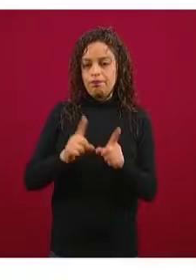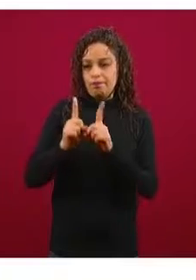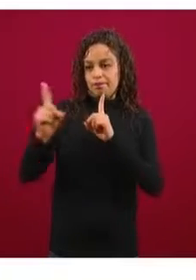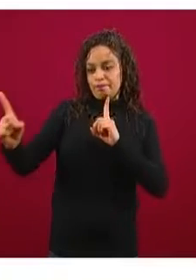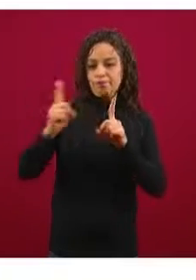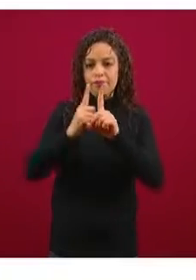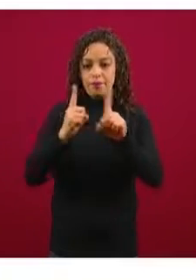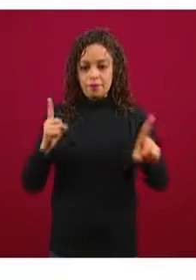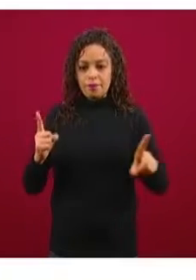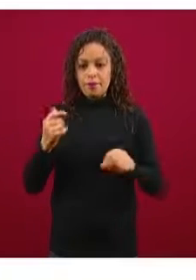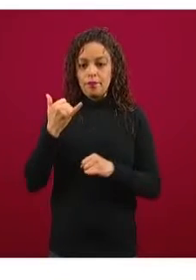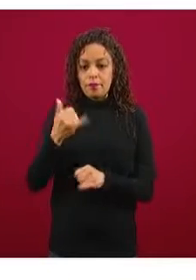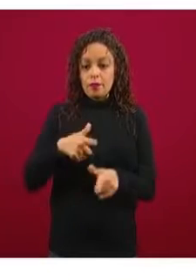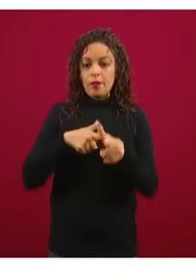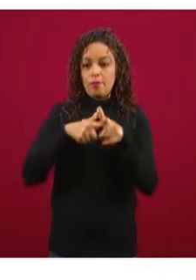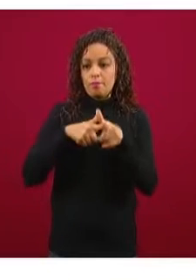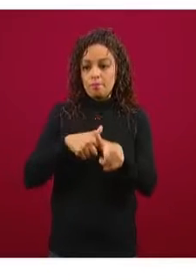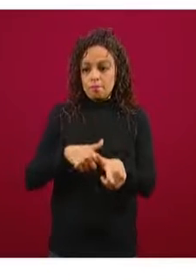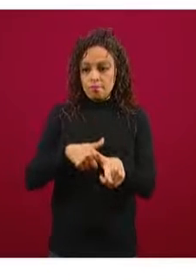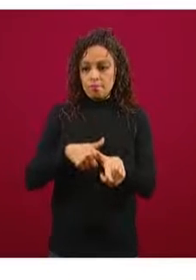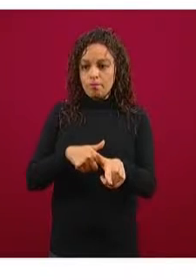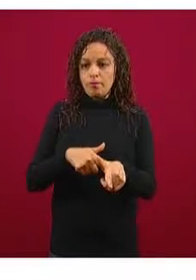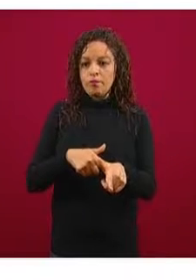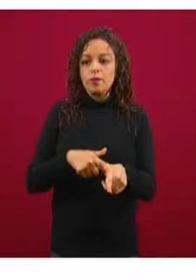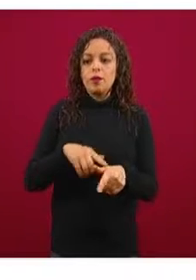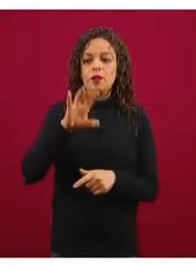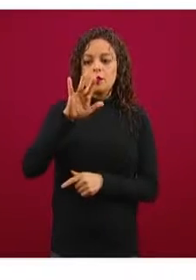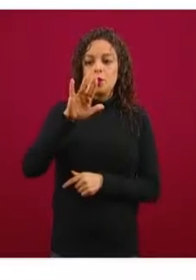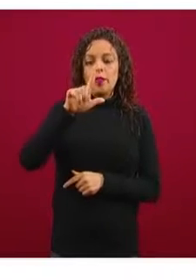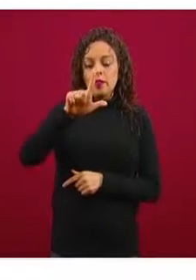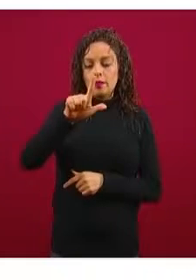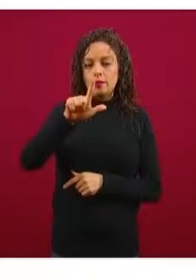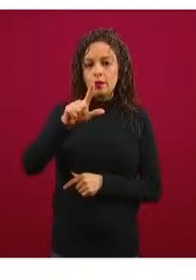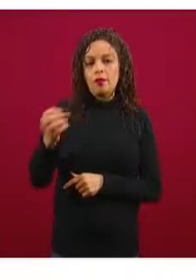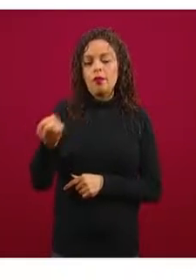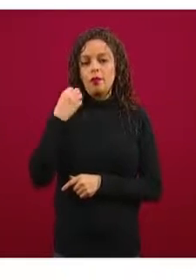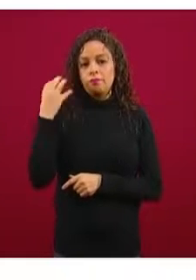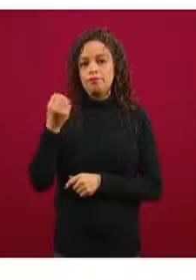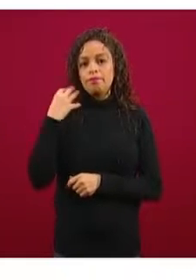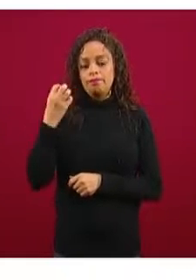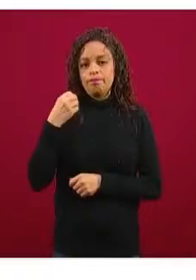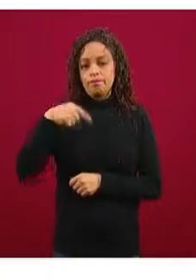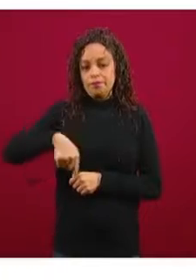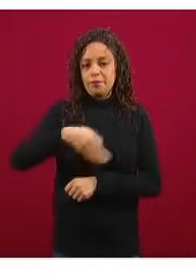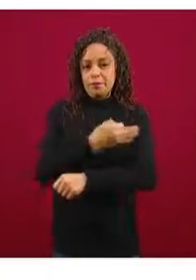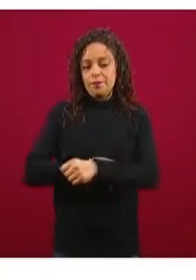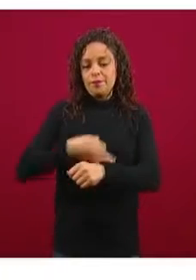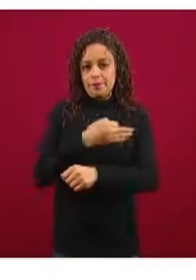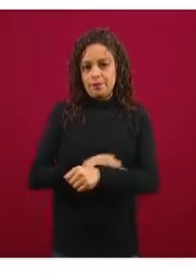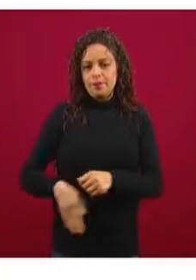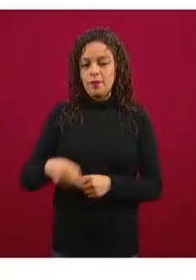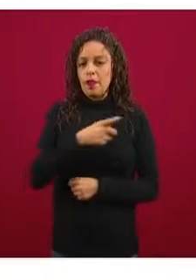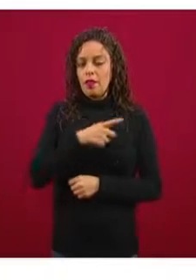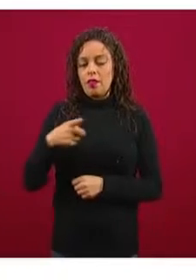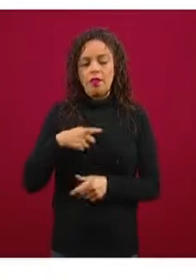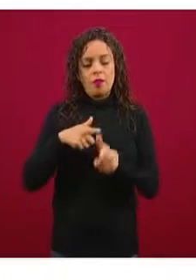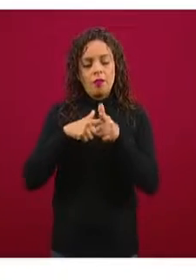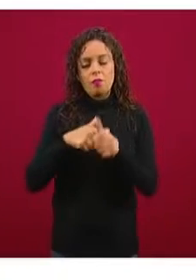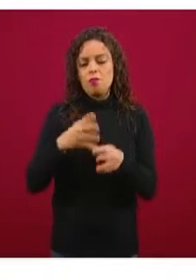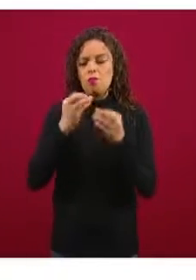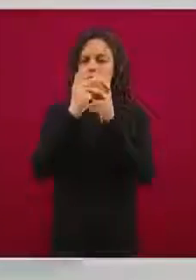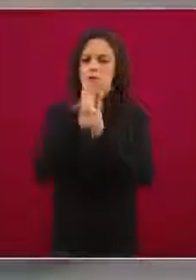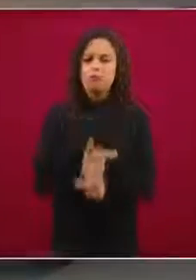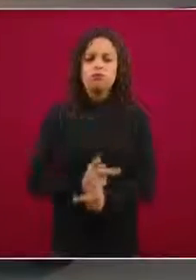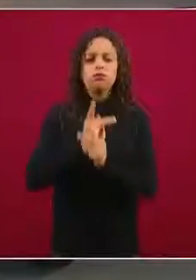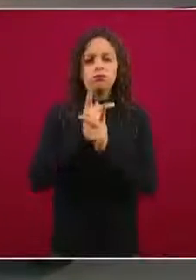prensa. Hay que seguir, hay que tener paciencia. Sabemos, y lo queremos hacer claro cada